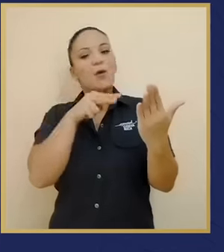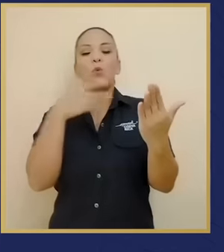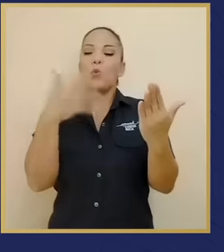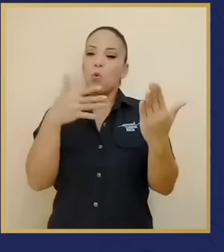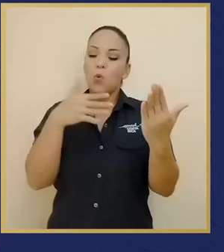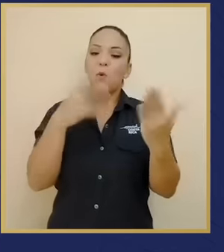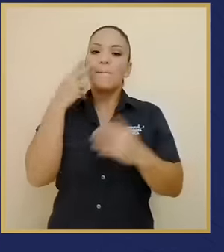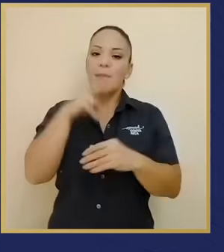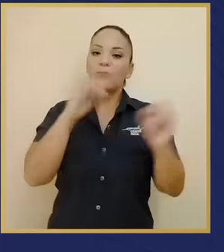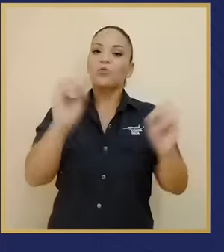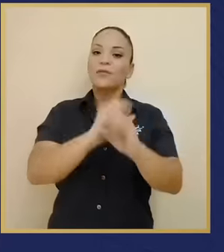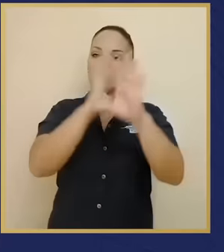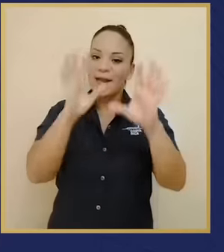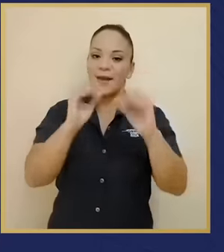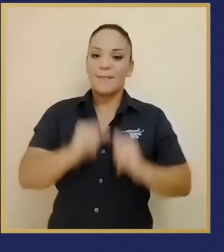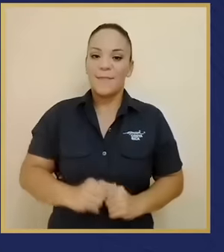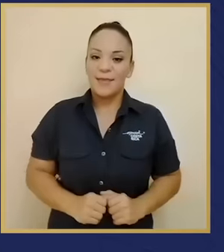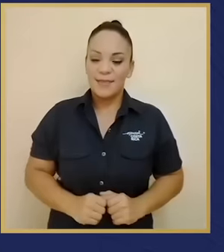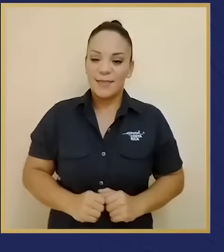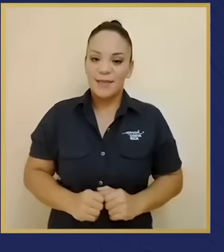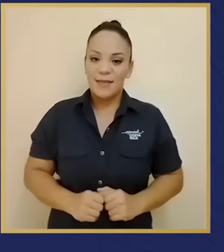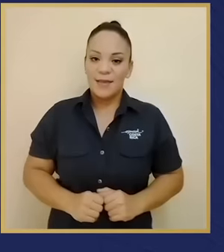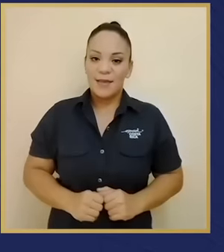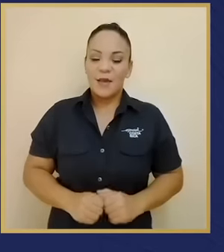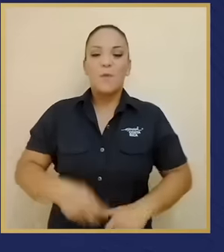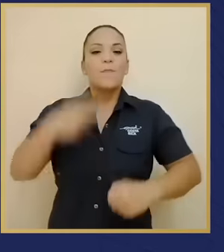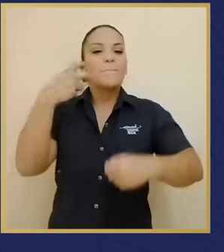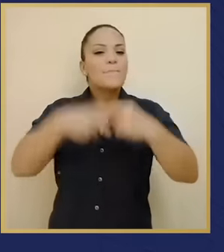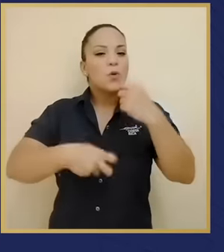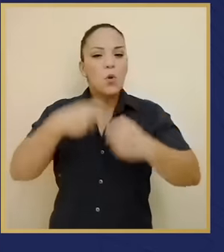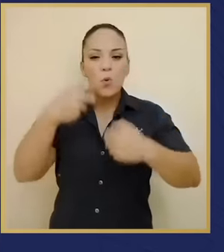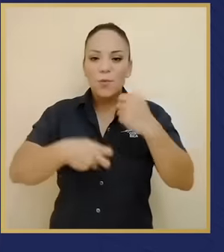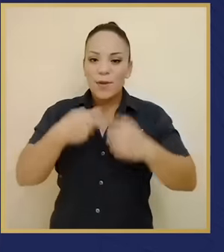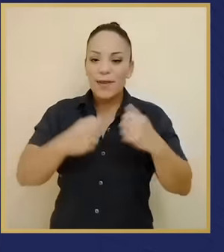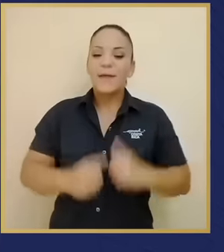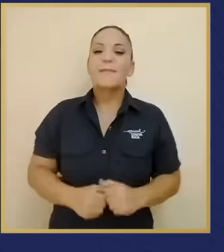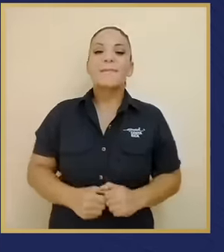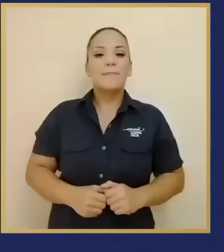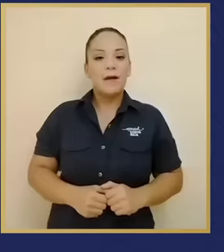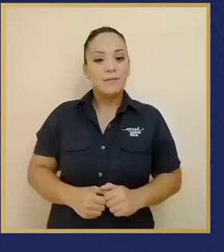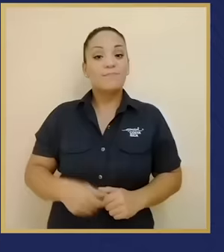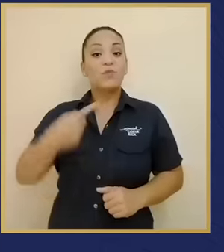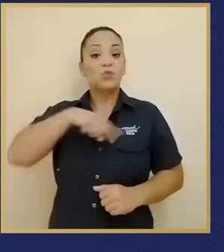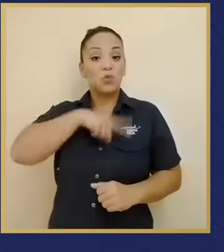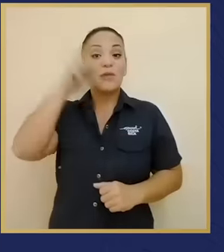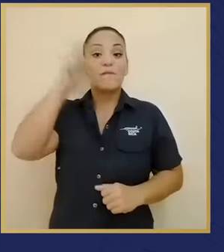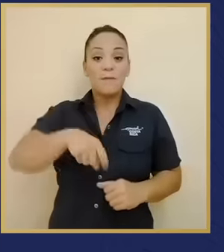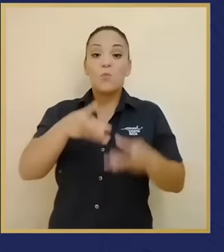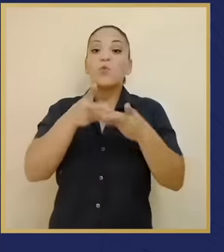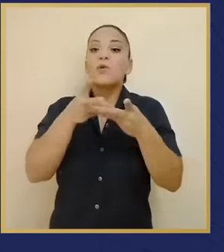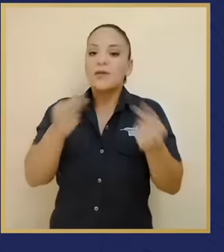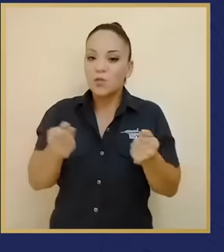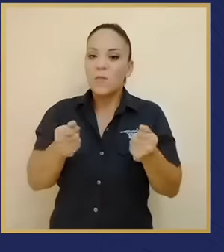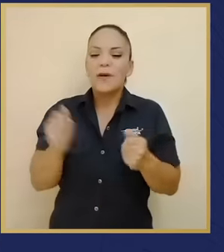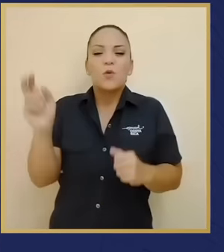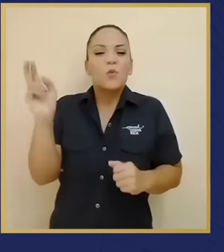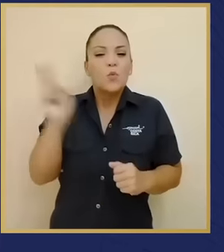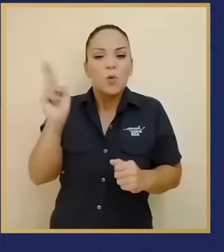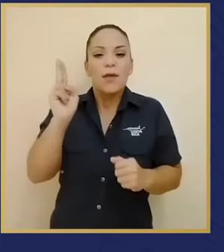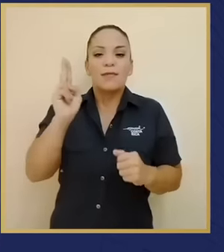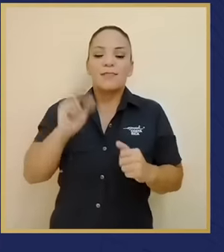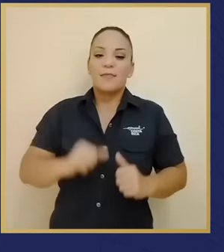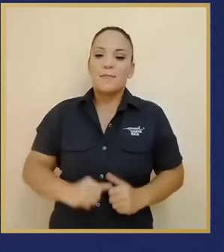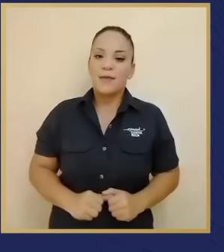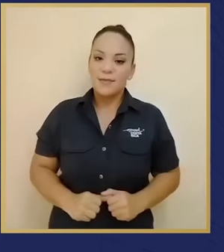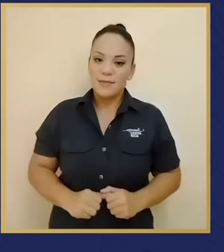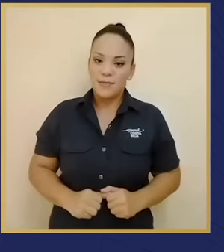manera clara el problema que debemos resolver con urgencia